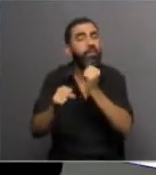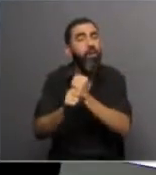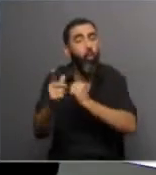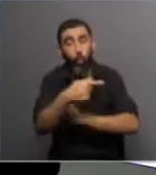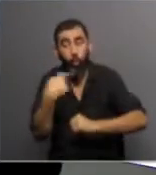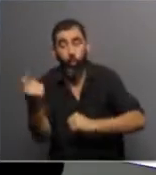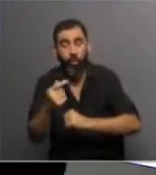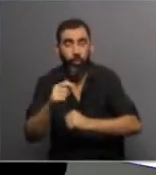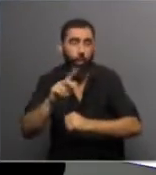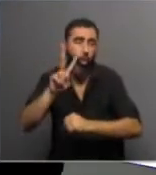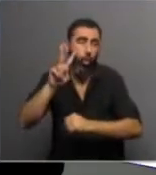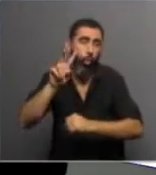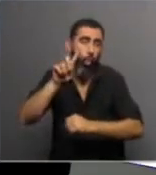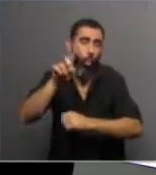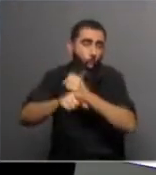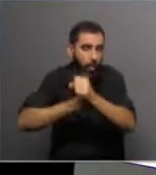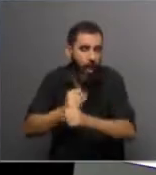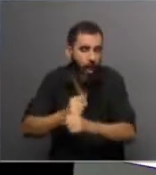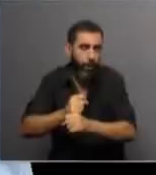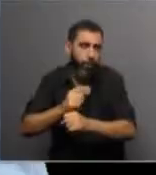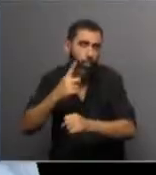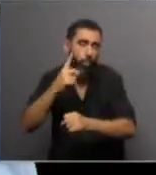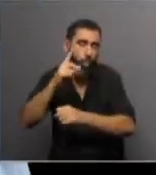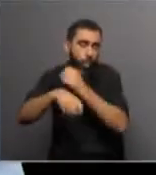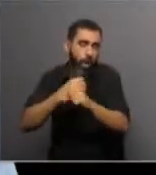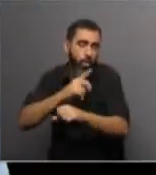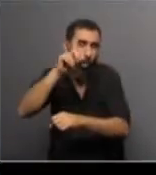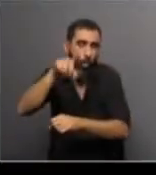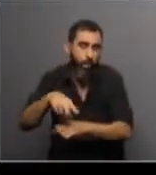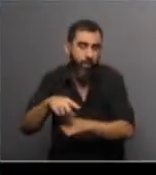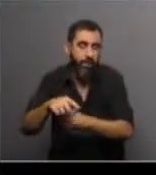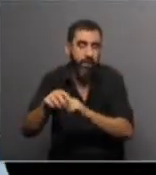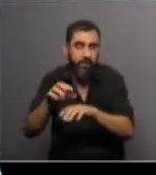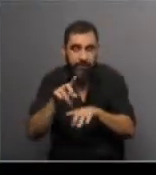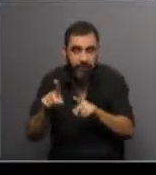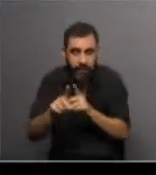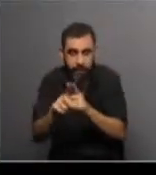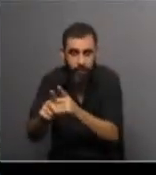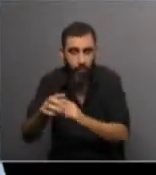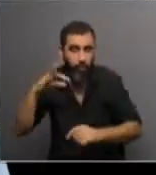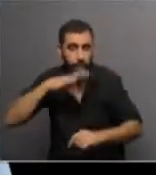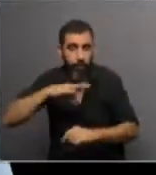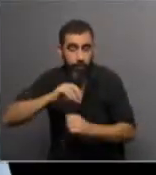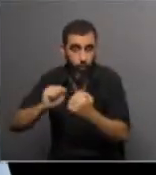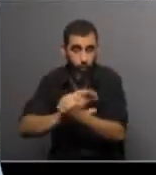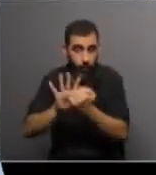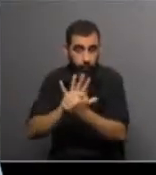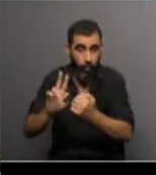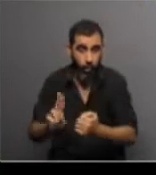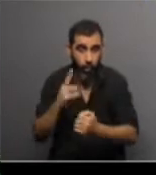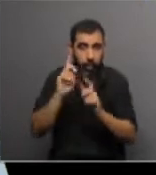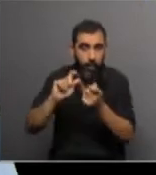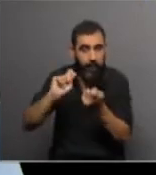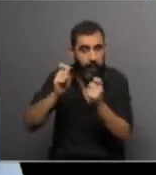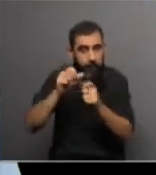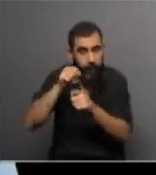estos últimos 12, 13 meses, que es el seguimiento del SARS-CoV-2, del coronavirus en Uruguay y lo que han sido después sus mutaciones